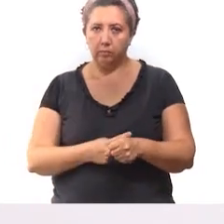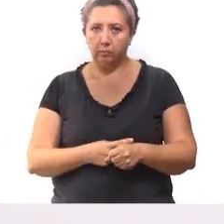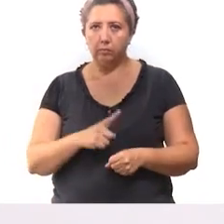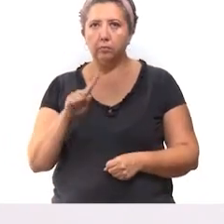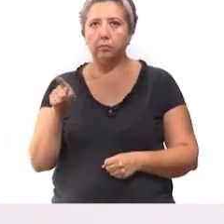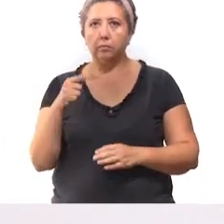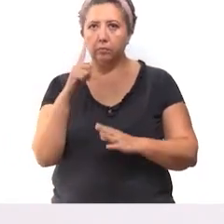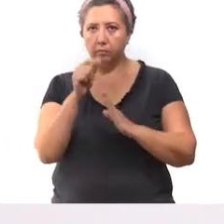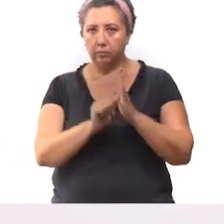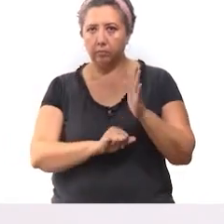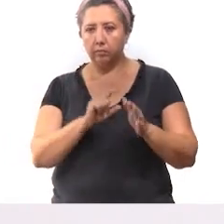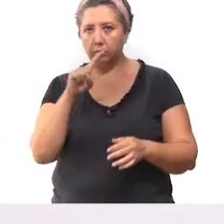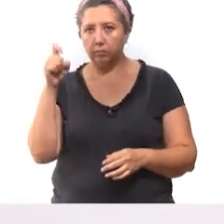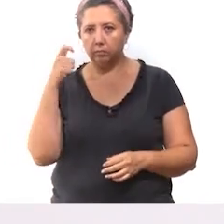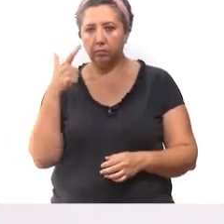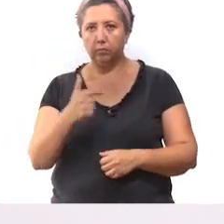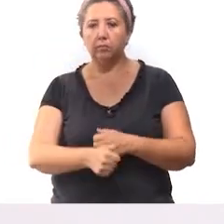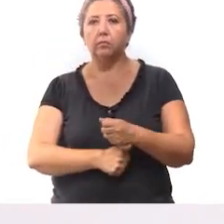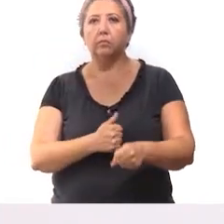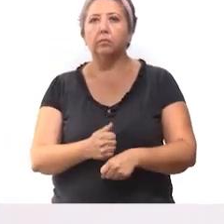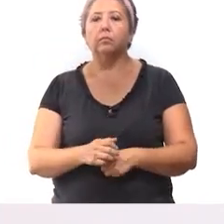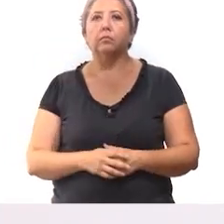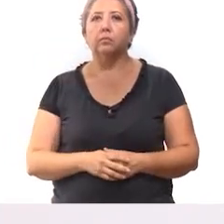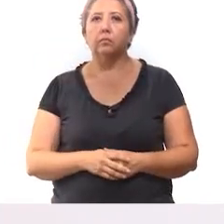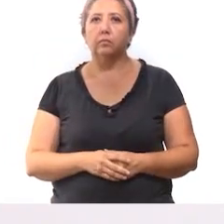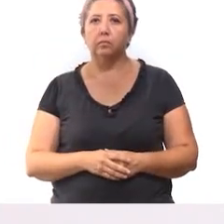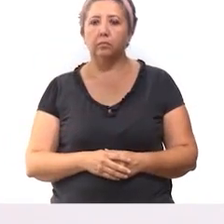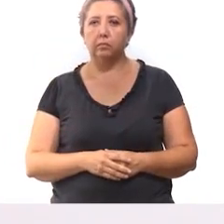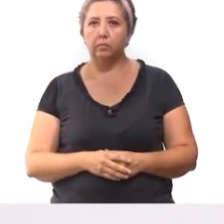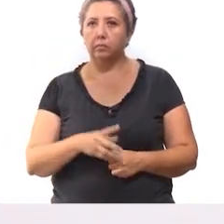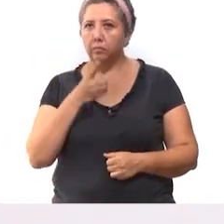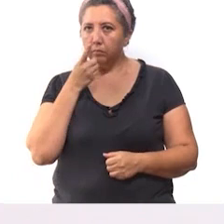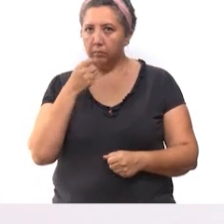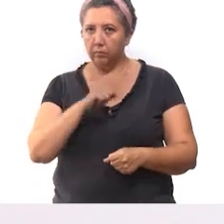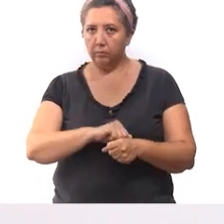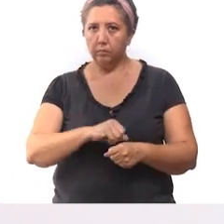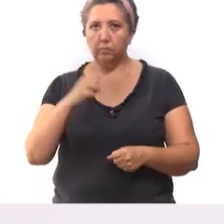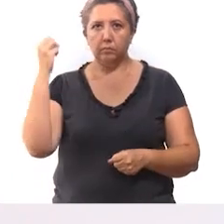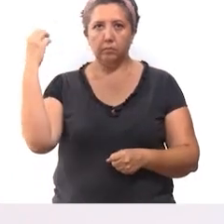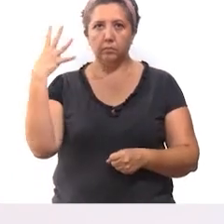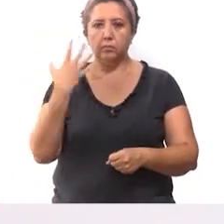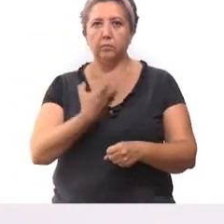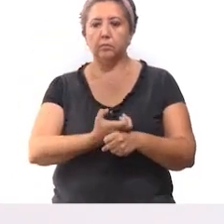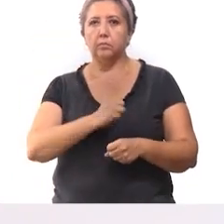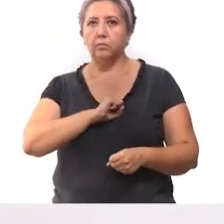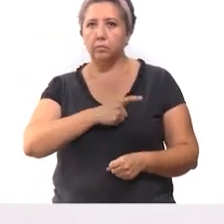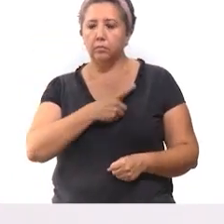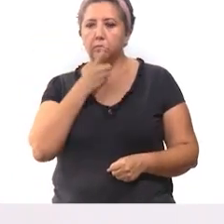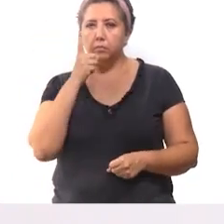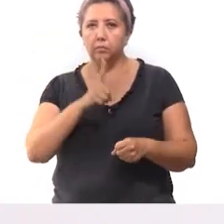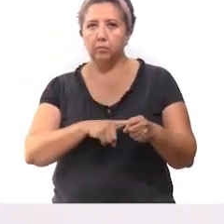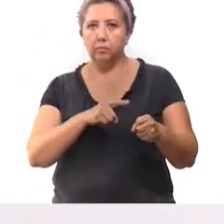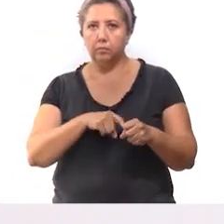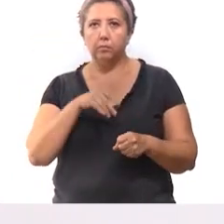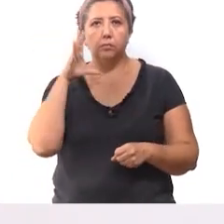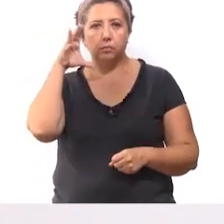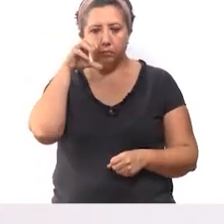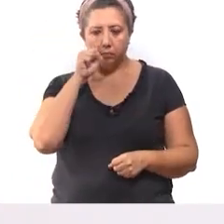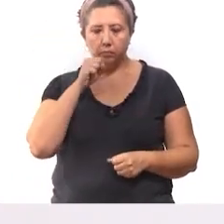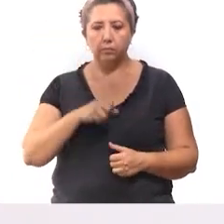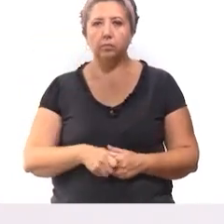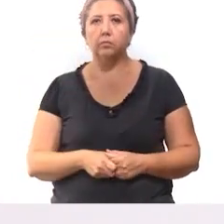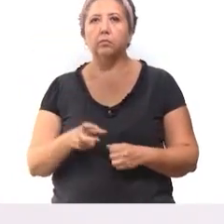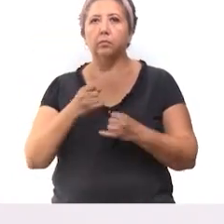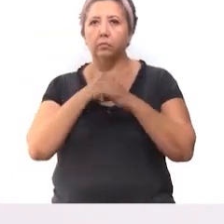de los casos es de 1 mes a 107 años. Los indicadores semanales del Semáforo Estatal de Salud marcan color